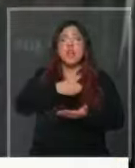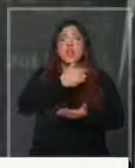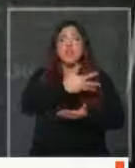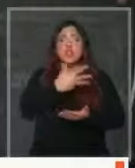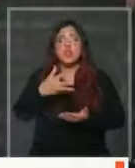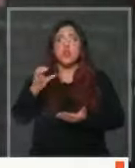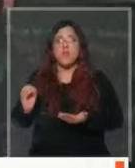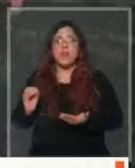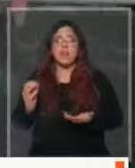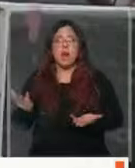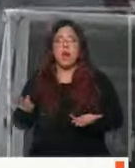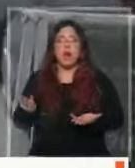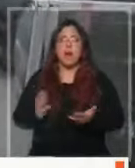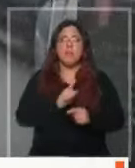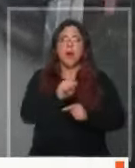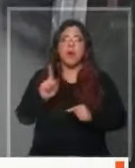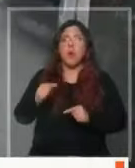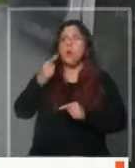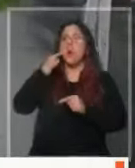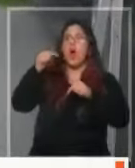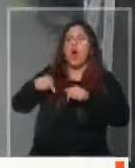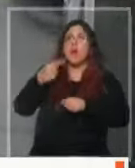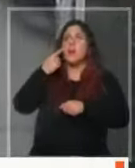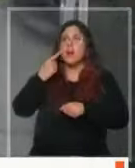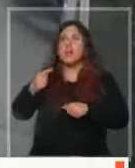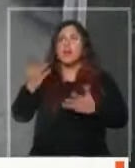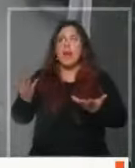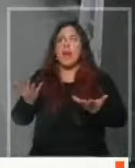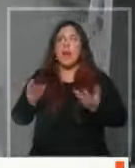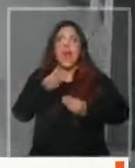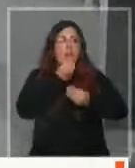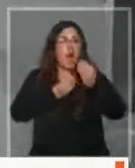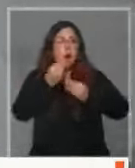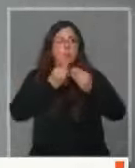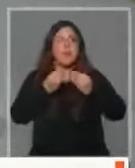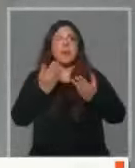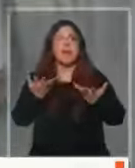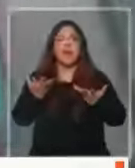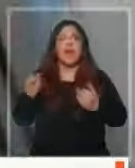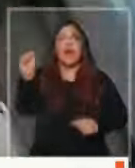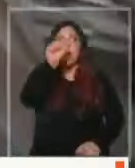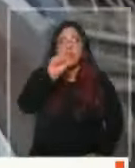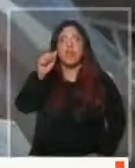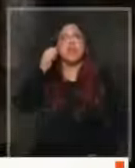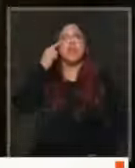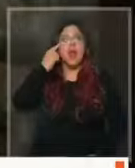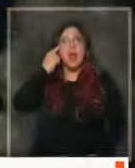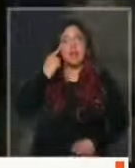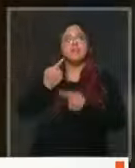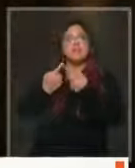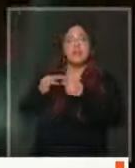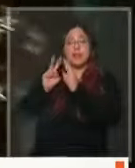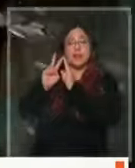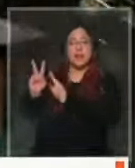pastas para aterrizar en Barrio Italia y conocer gastronomía oriental, pero de manera distinta. Vamos a conocerlo.